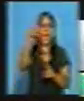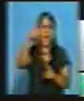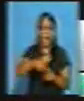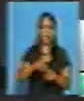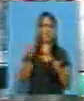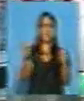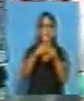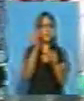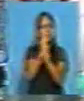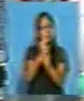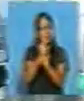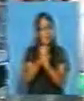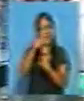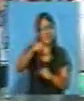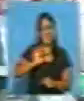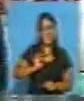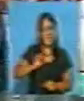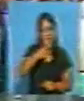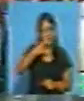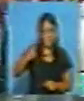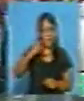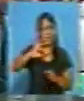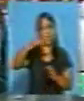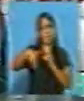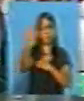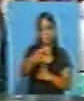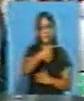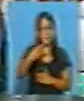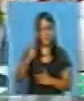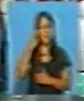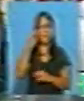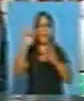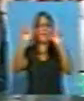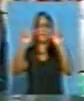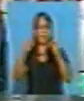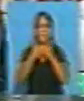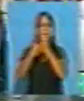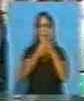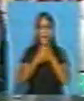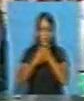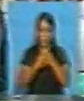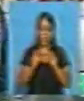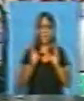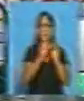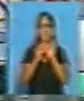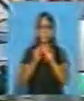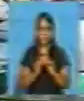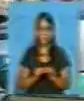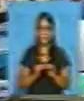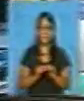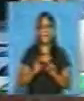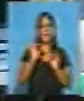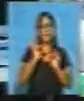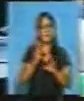labor seguramente en el transcurso de esta semana o la semana que viene, y ahí se definirán si hay temas para tratar dentro del marco de sesiones extraordinarias. Hemos tenido ya